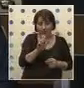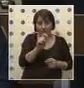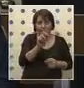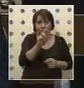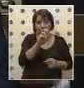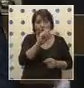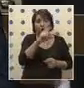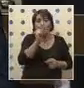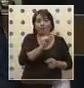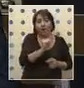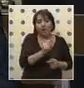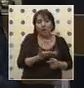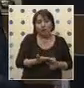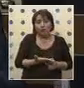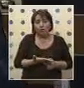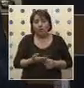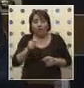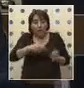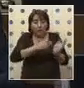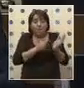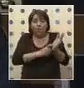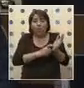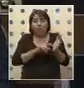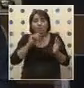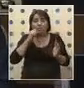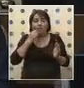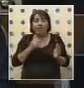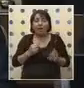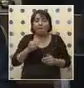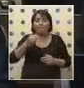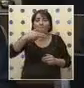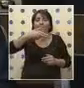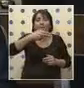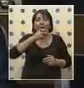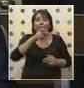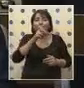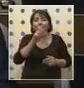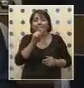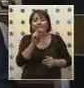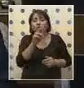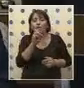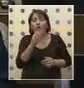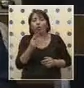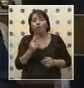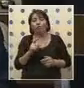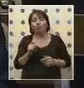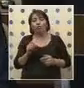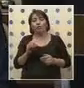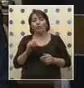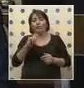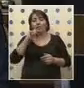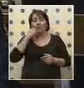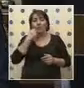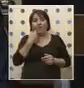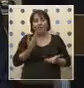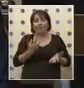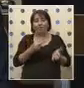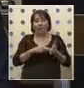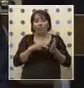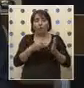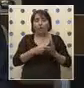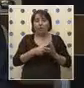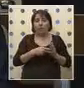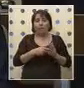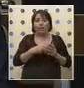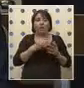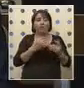una carga adicional, en el uso de vehículos nuevos tiene el ingrediente, Ministro, que afecta, obviamente, a